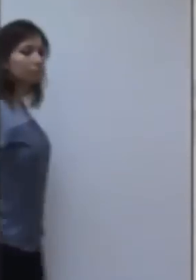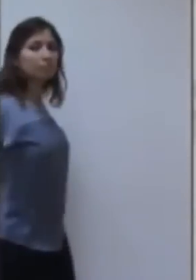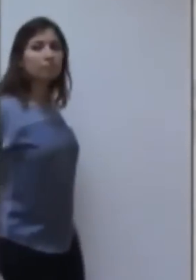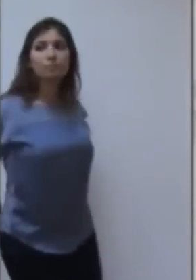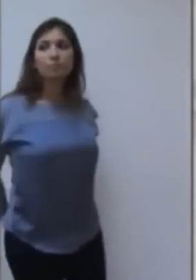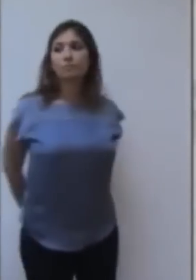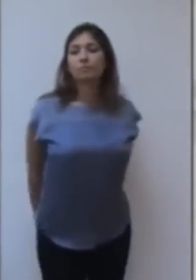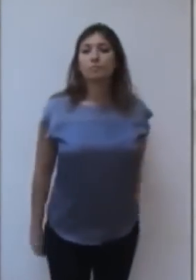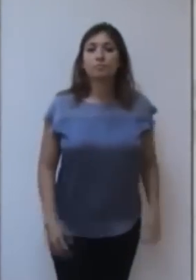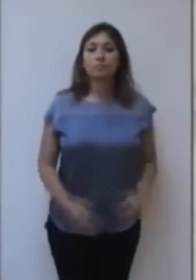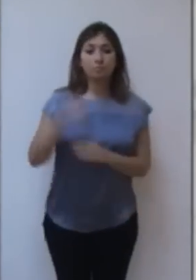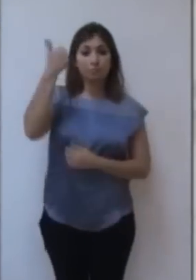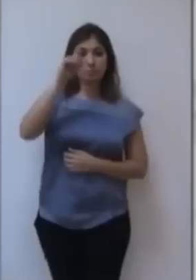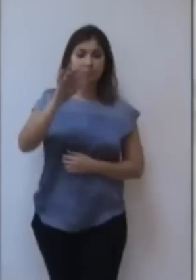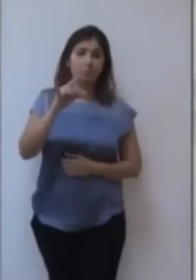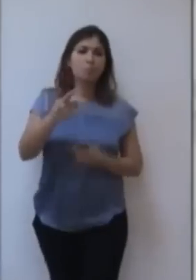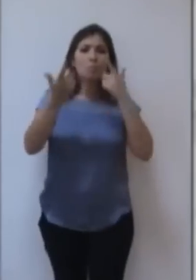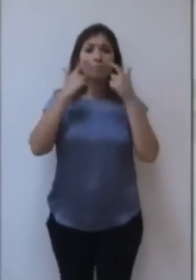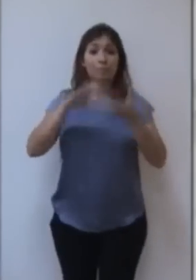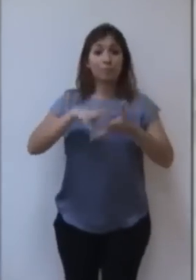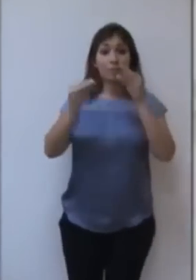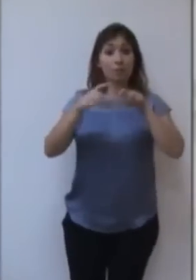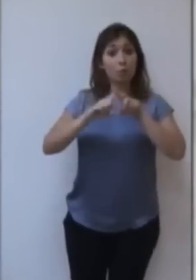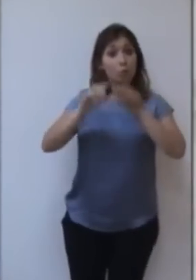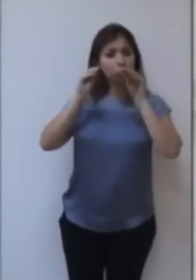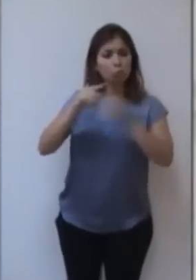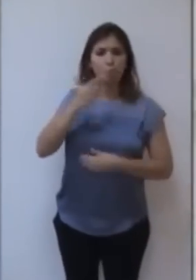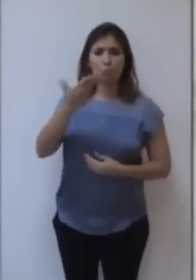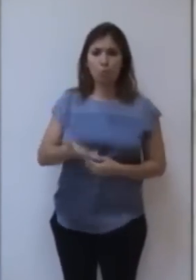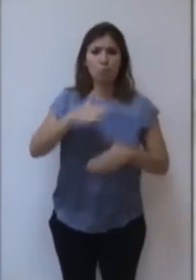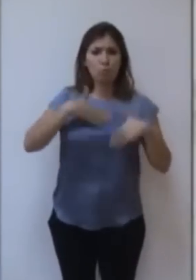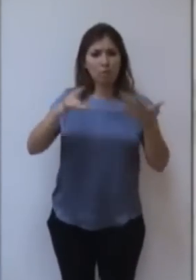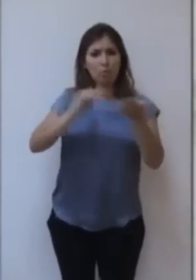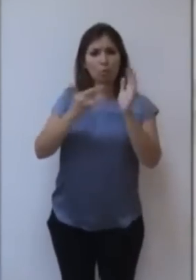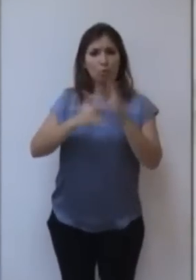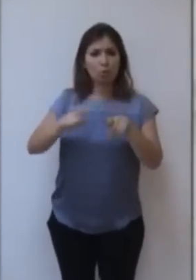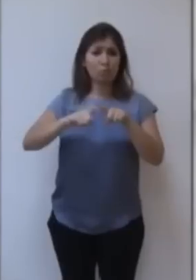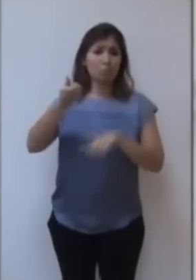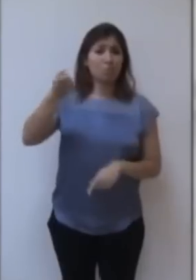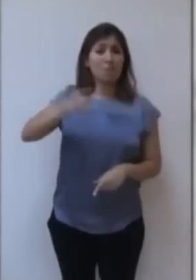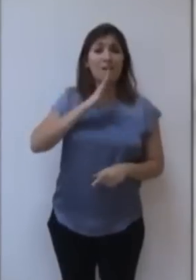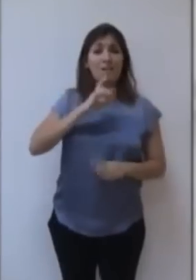que ahí el aspecto de la personalización es importantísimo, ¿no? Cualquier proyecto de esta naturaleza que